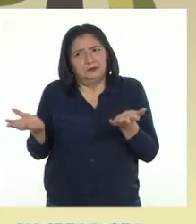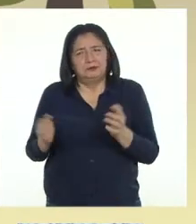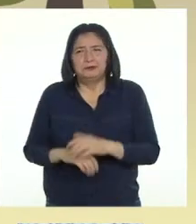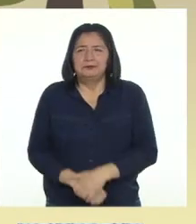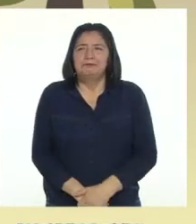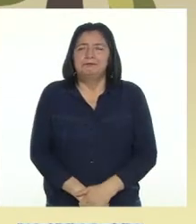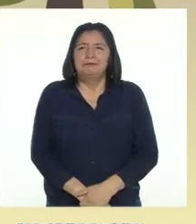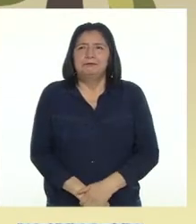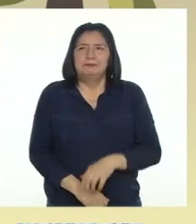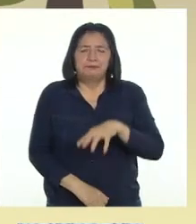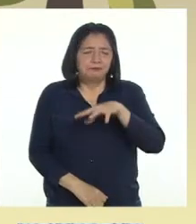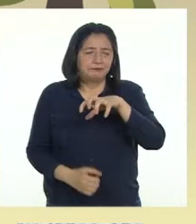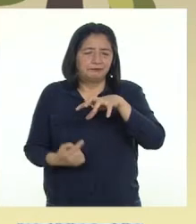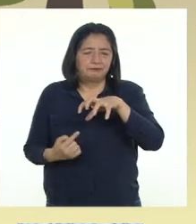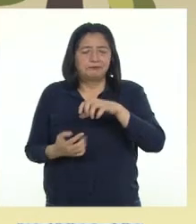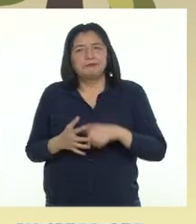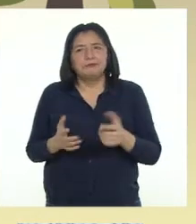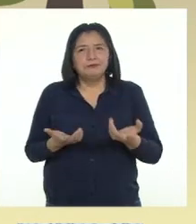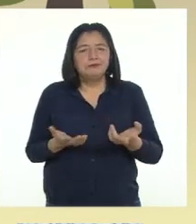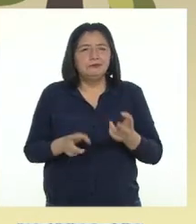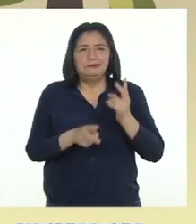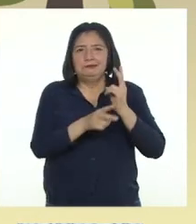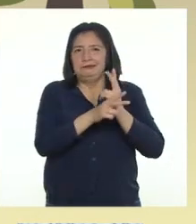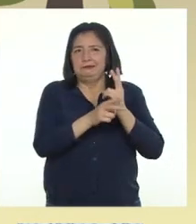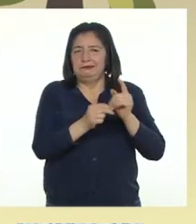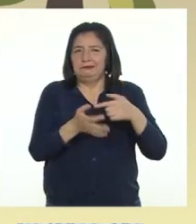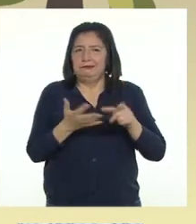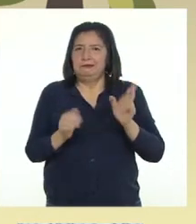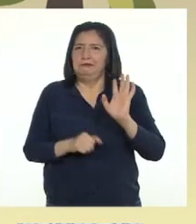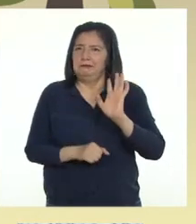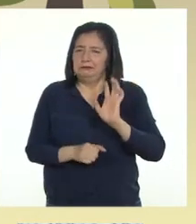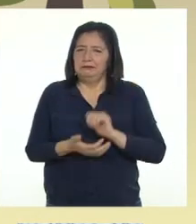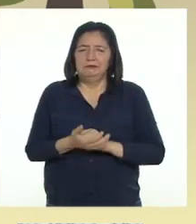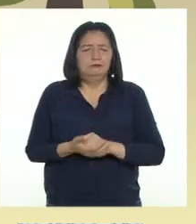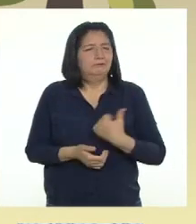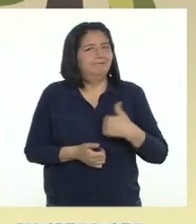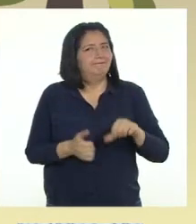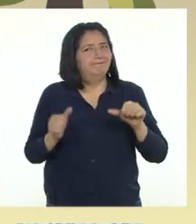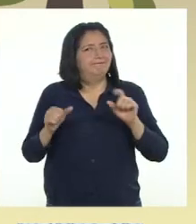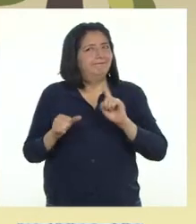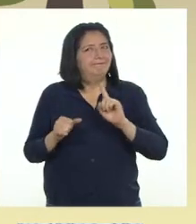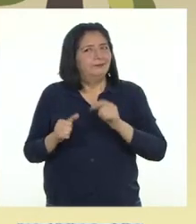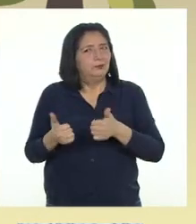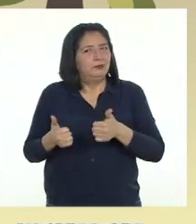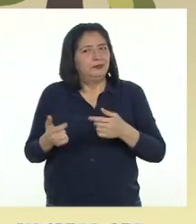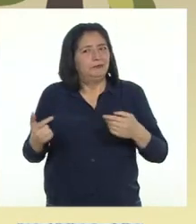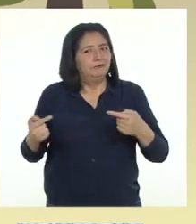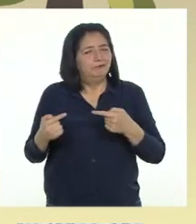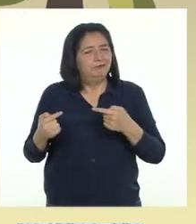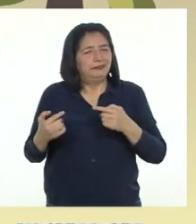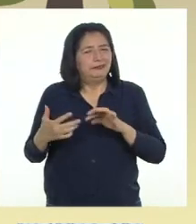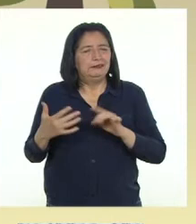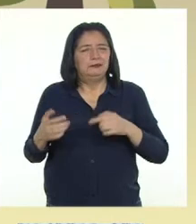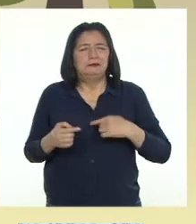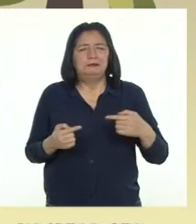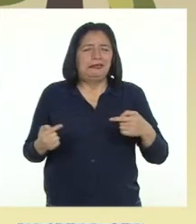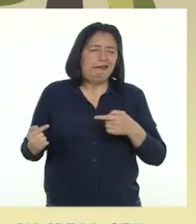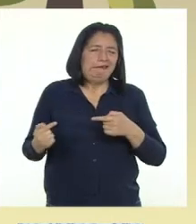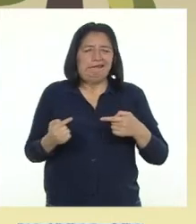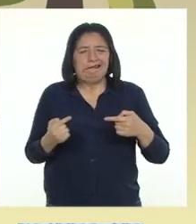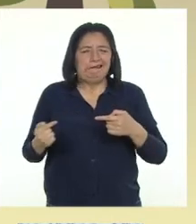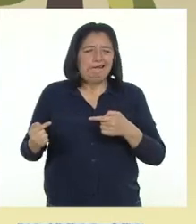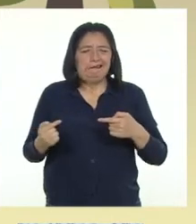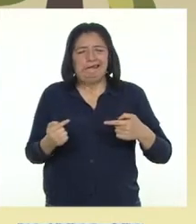saberlo. Las arañas y las Vizcachas se llevan muy mal. Hemos estado peleando